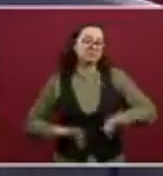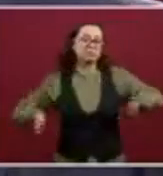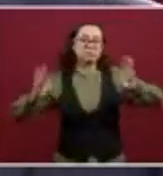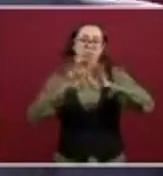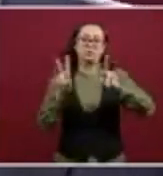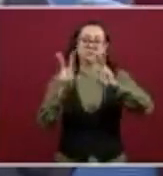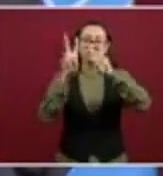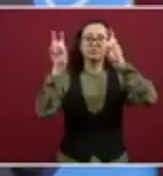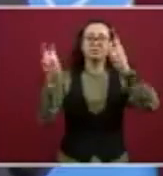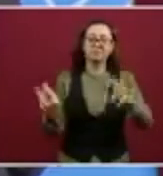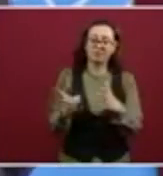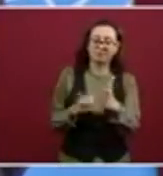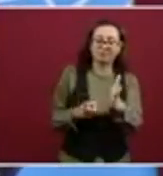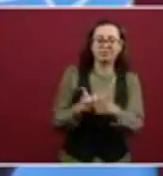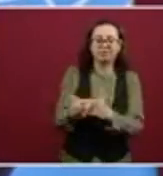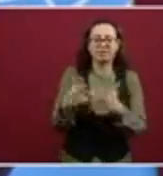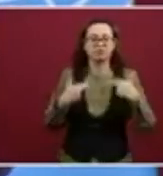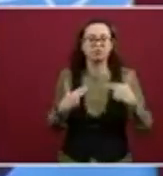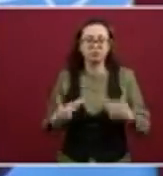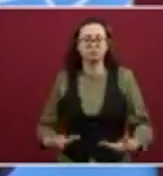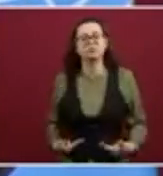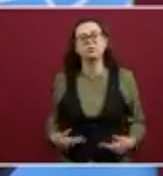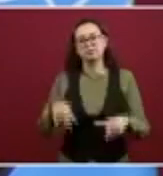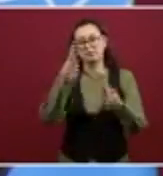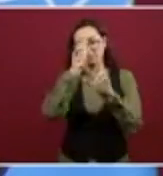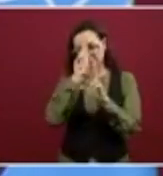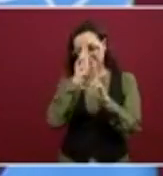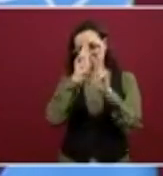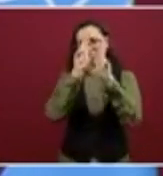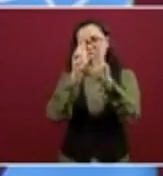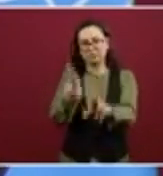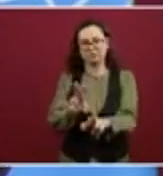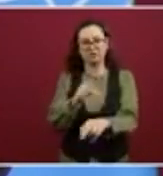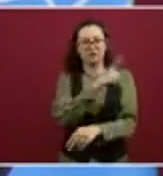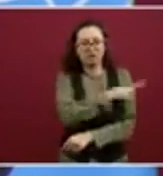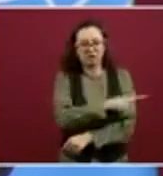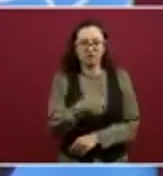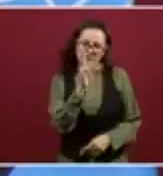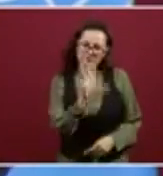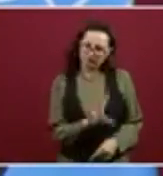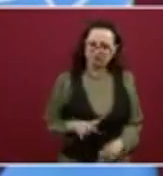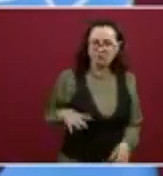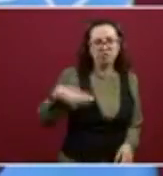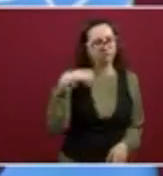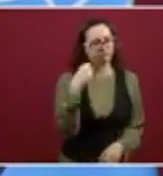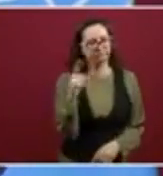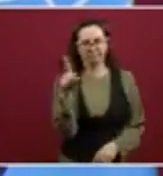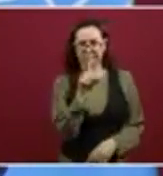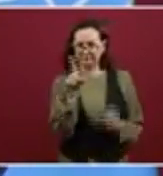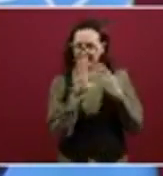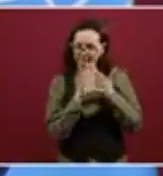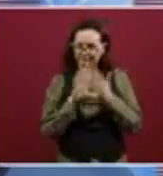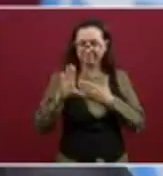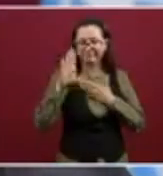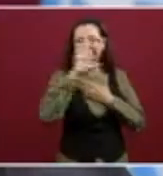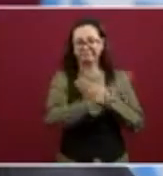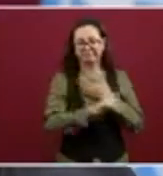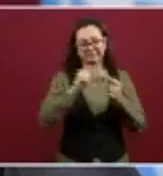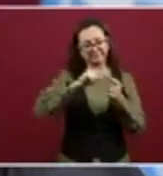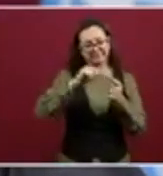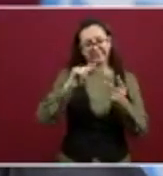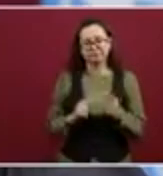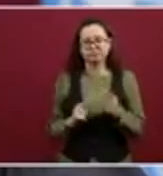el respeto a los derechos humanos y en el uso moderado de la fuerza. Es un